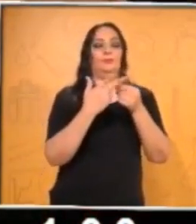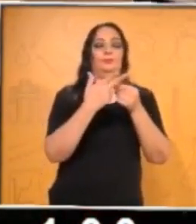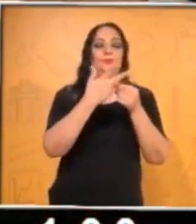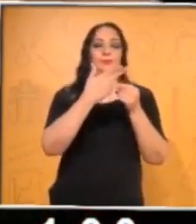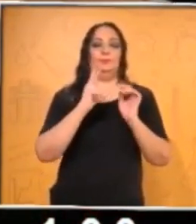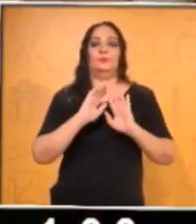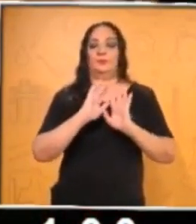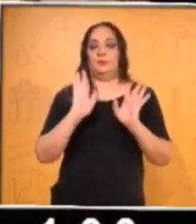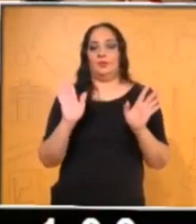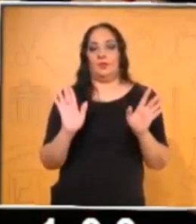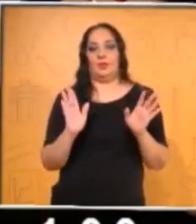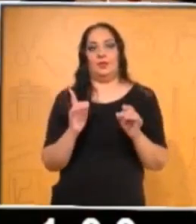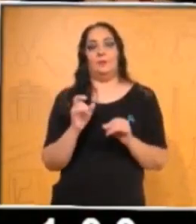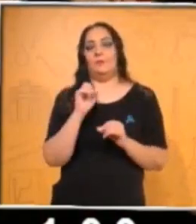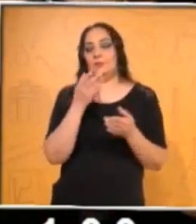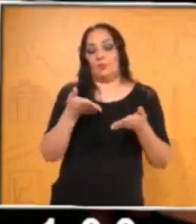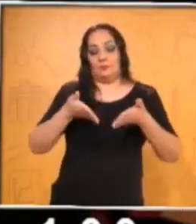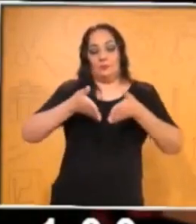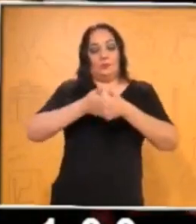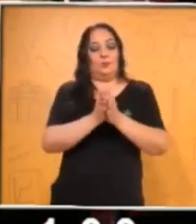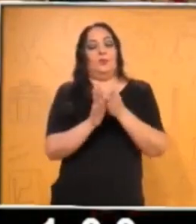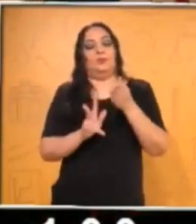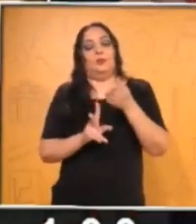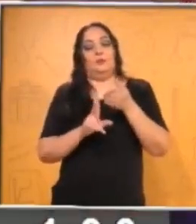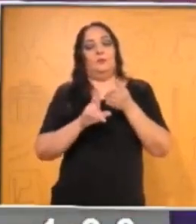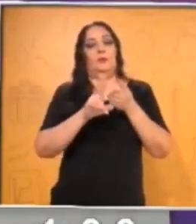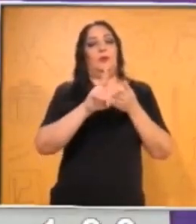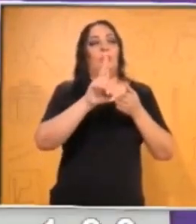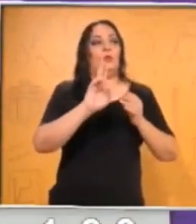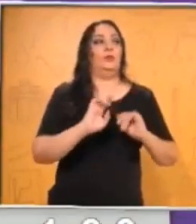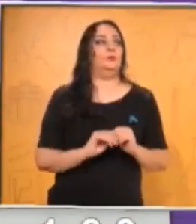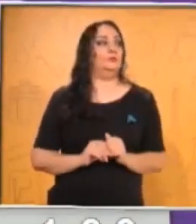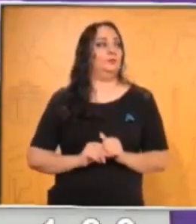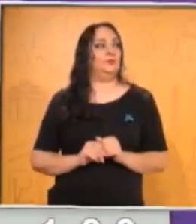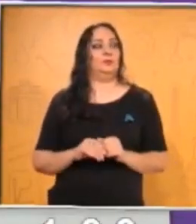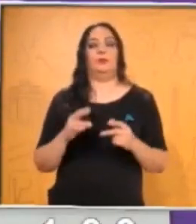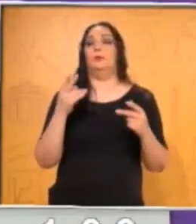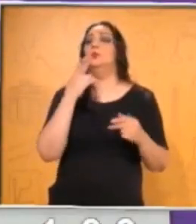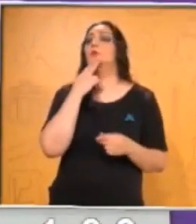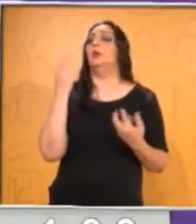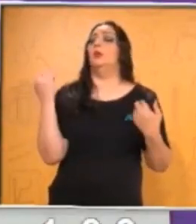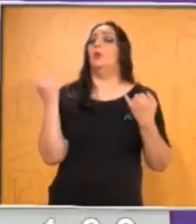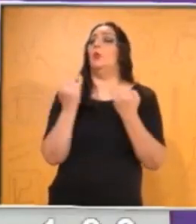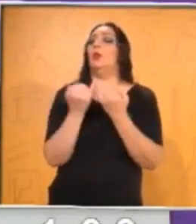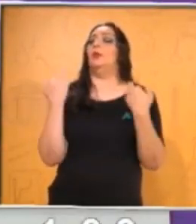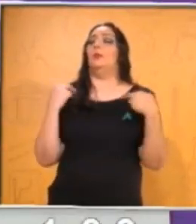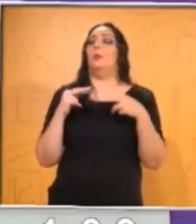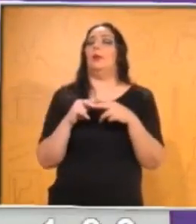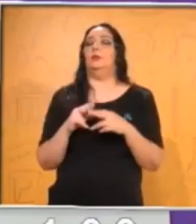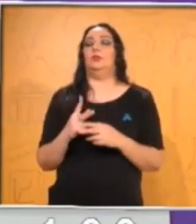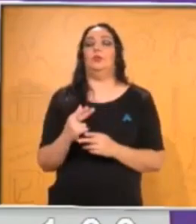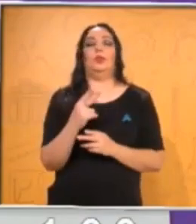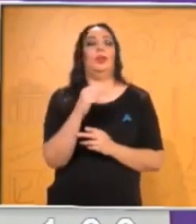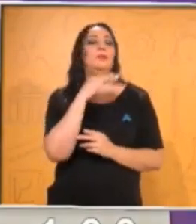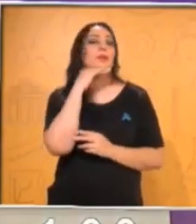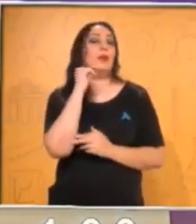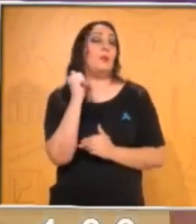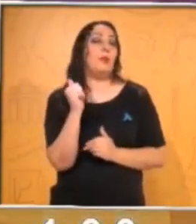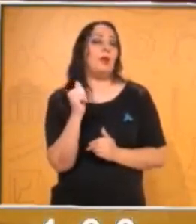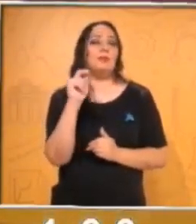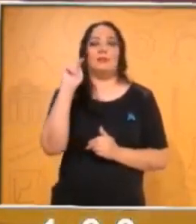doblez. Ok. Vamos a utilizar las tijeras del maestro acá porque me estoy